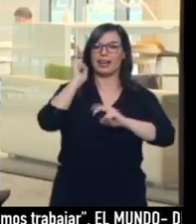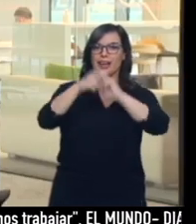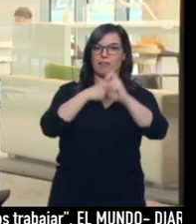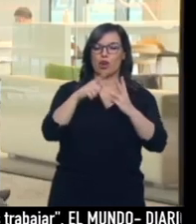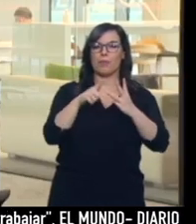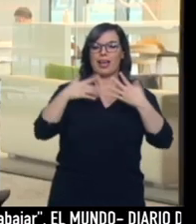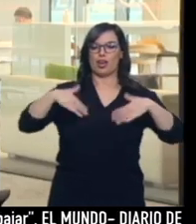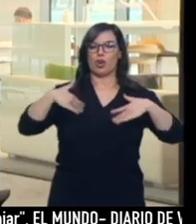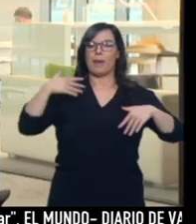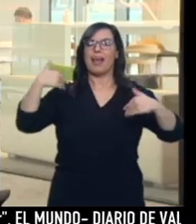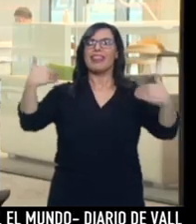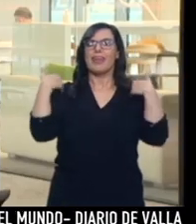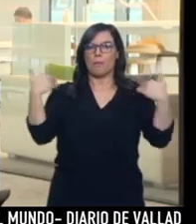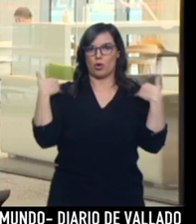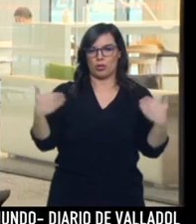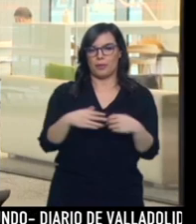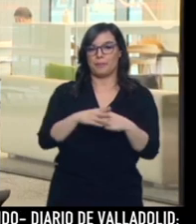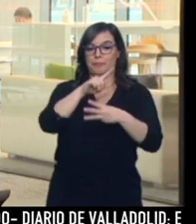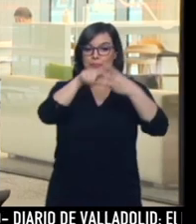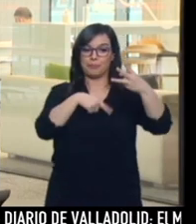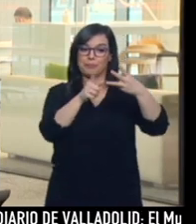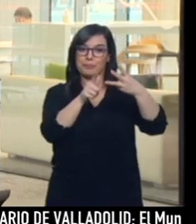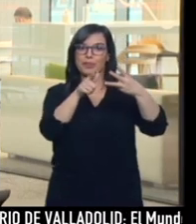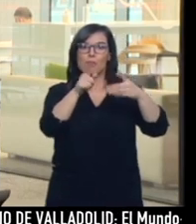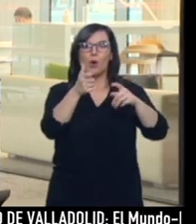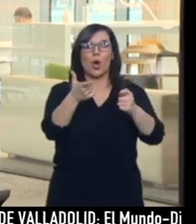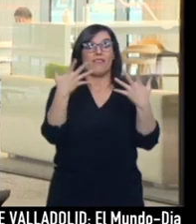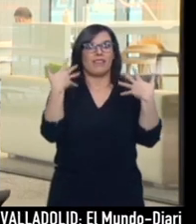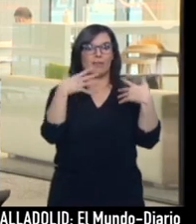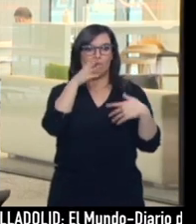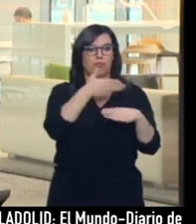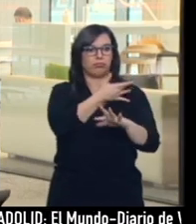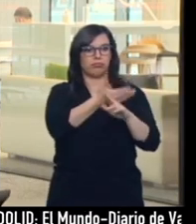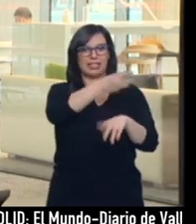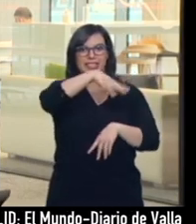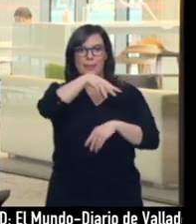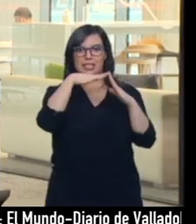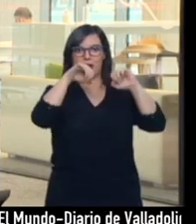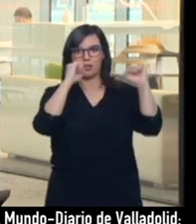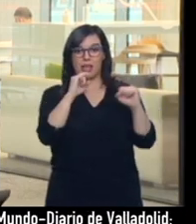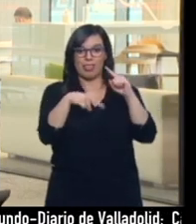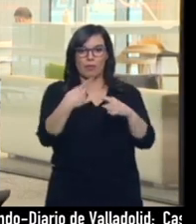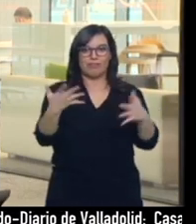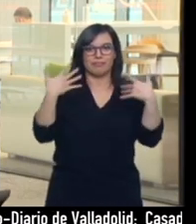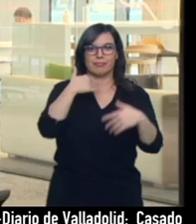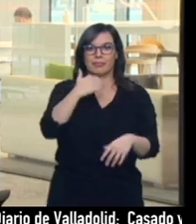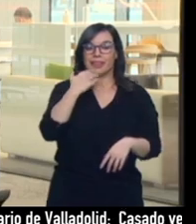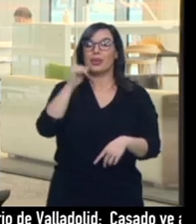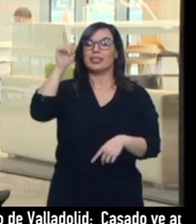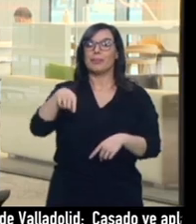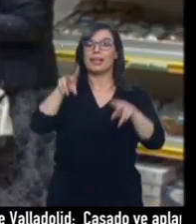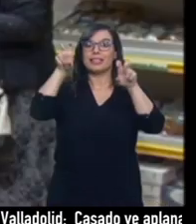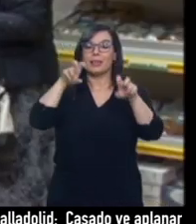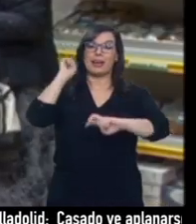textil, deportes que permitían, digamos, tomar un poco de aire fresco en otras 3 meses confinados. Y luego todo el tema de las reformas va muy relacionado